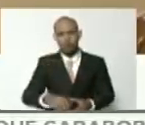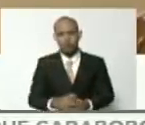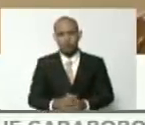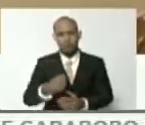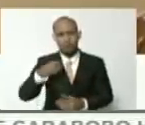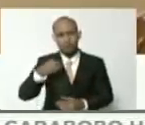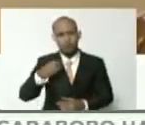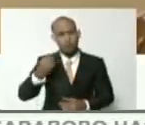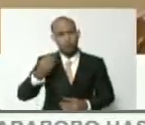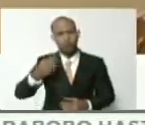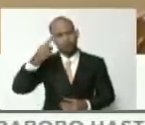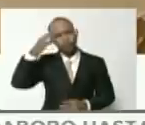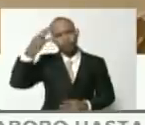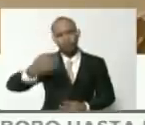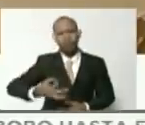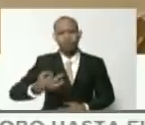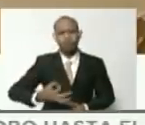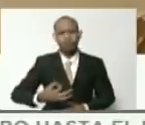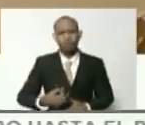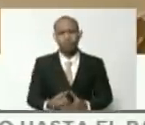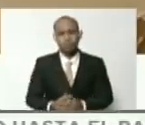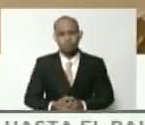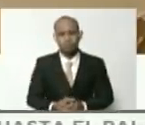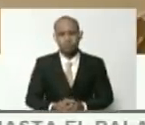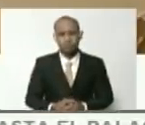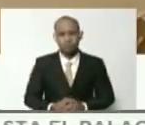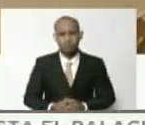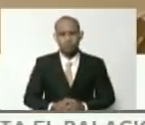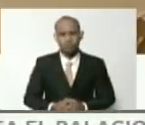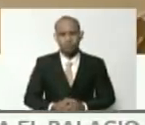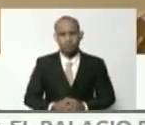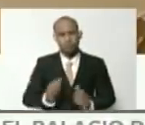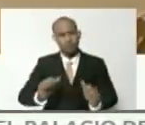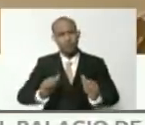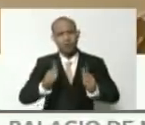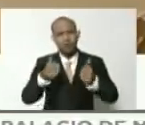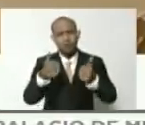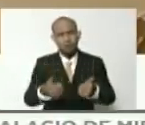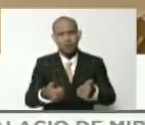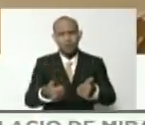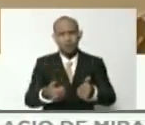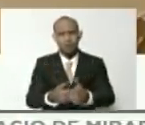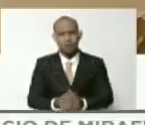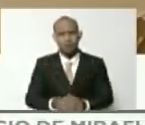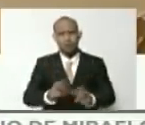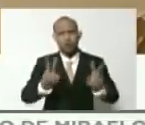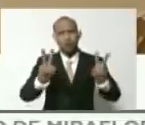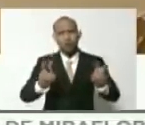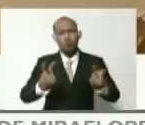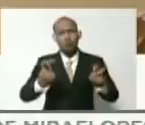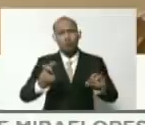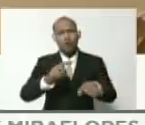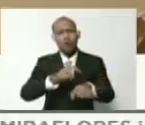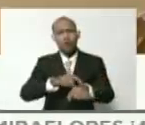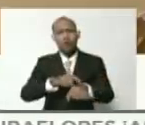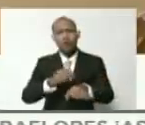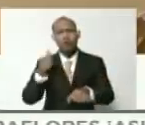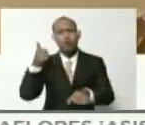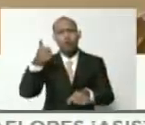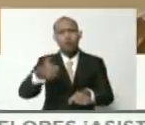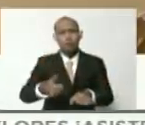Yo estoy muy convencido que está empezando una nueva etapa donde